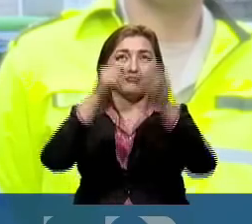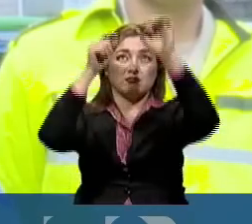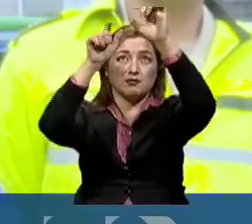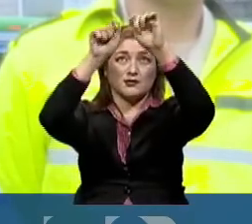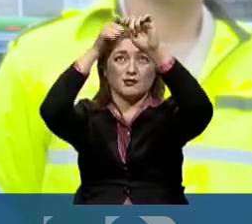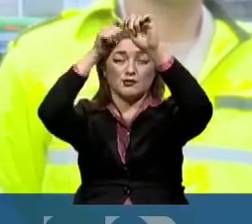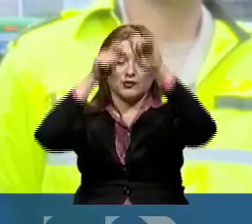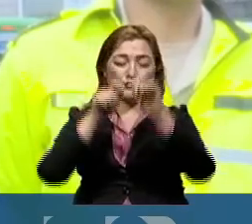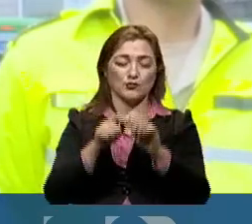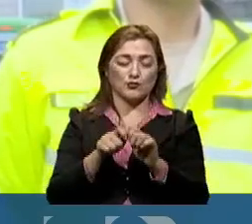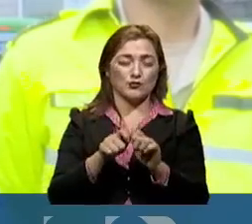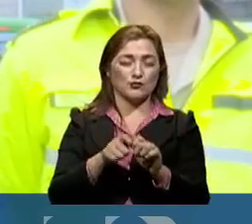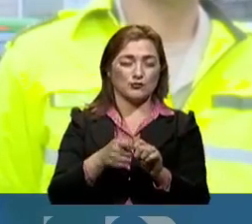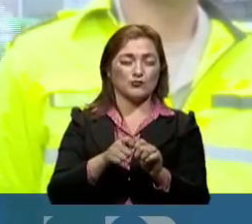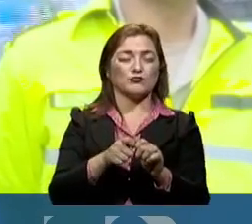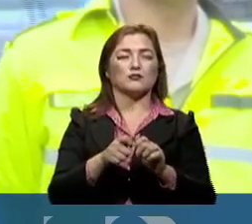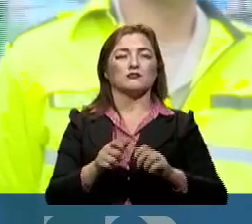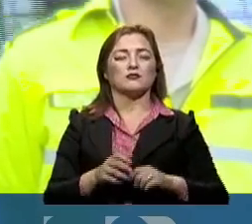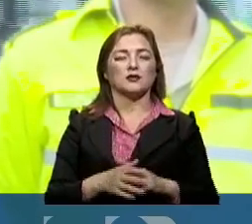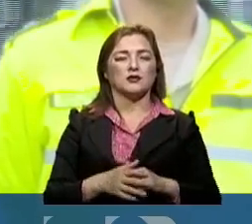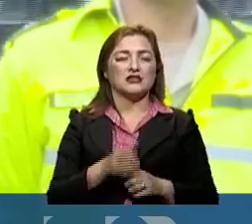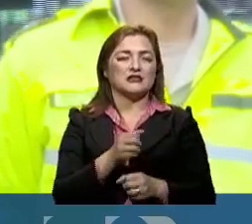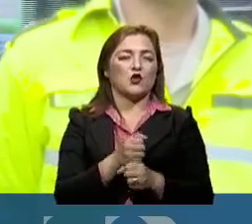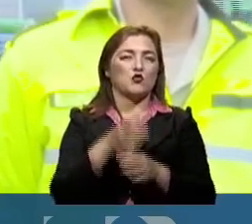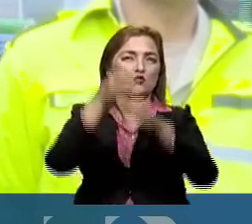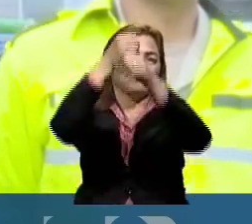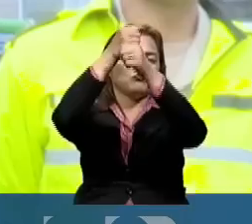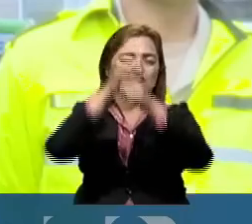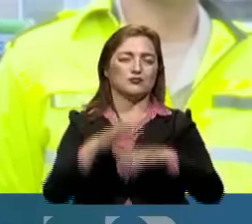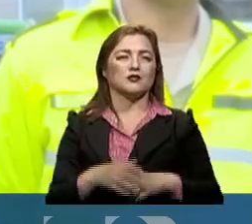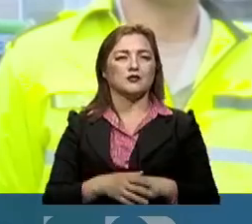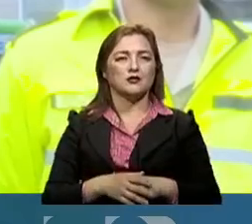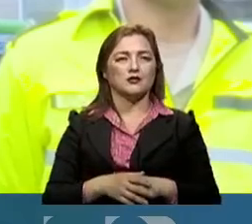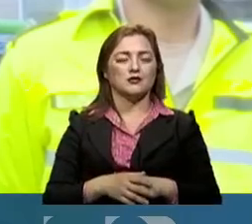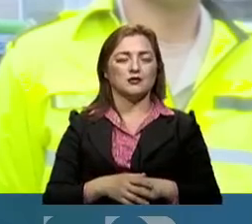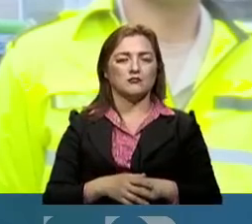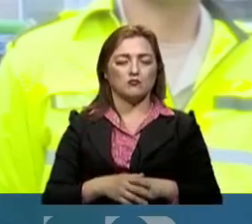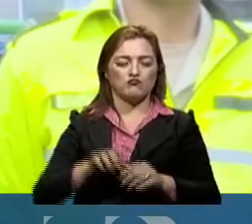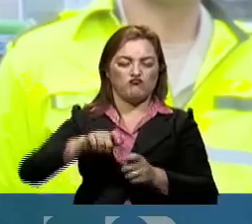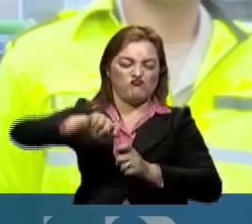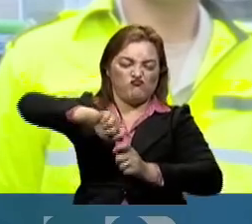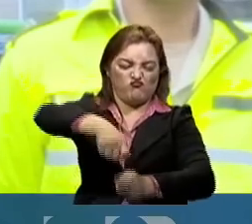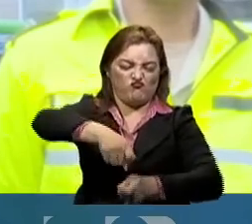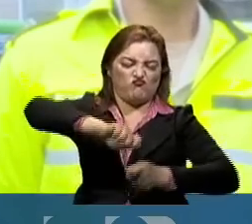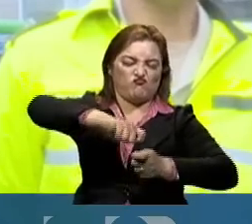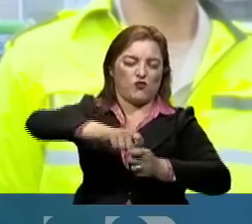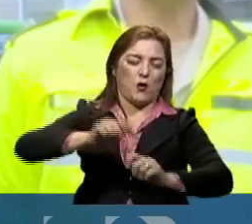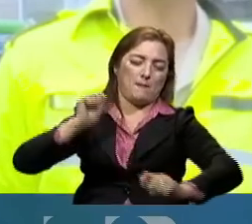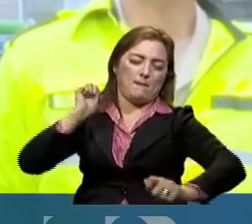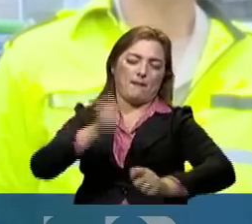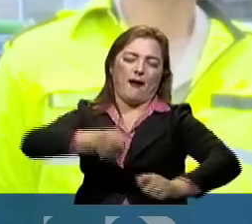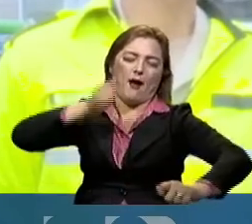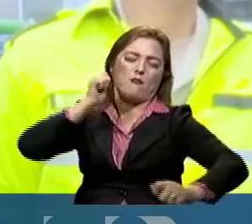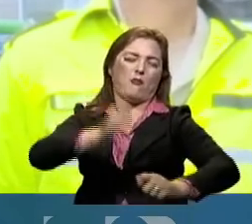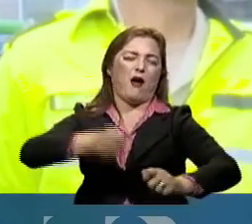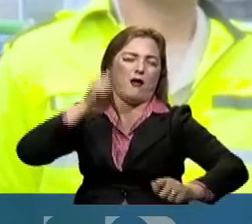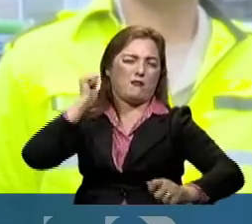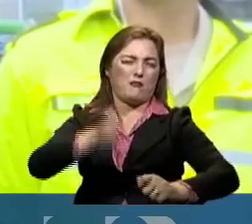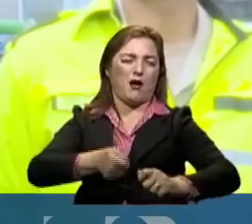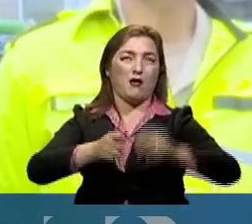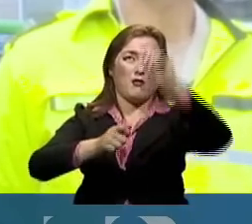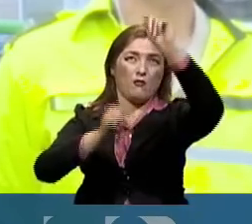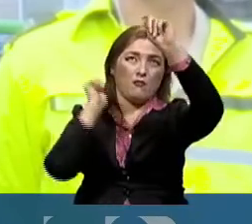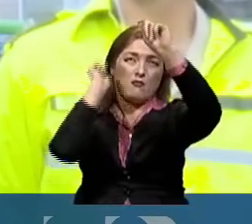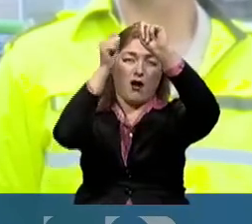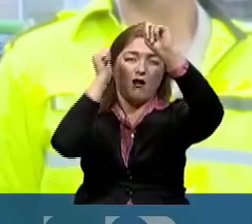superior, exterior, parte superior, parte inferior, en el cual presumimos que con un objeto contundente, puede ser un combo, proceden a golpear